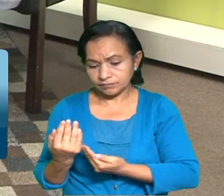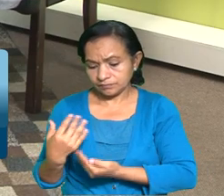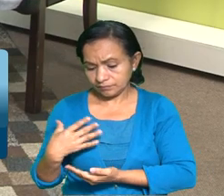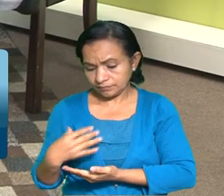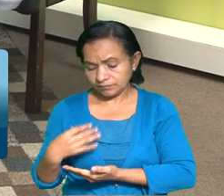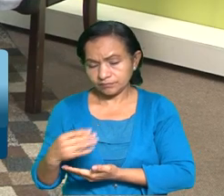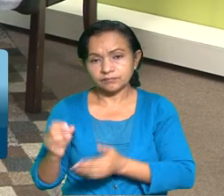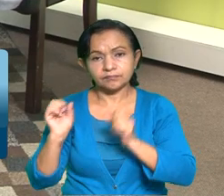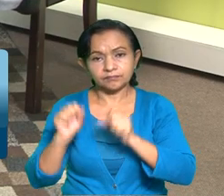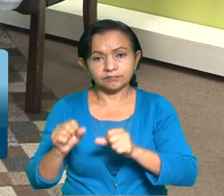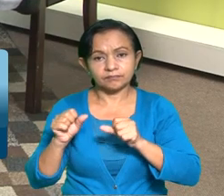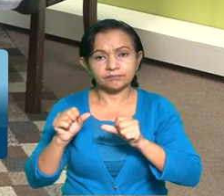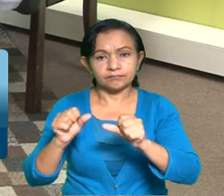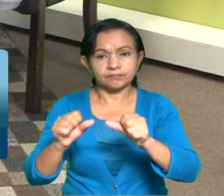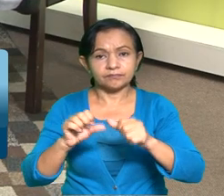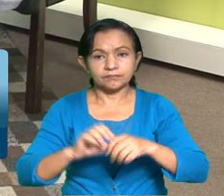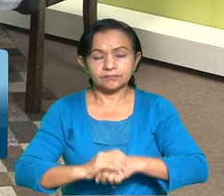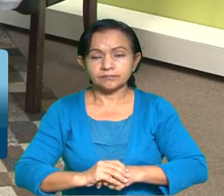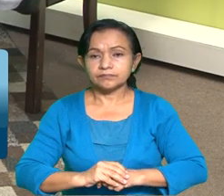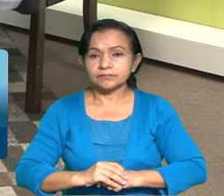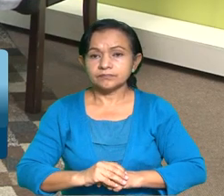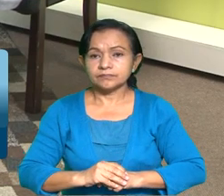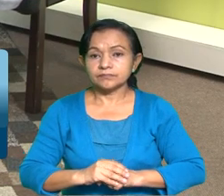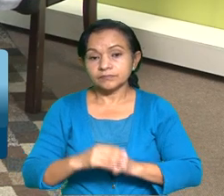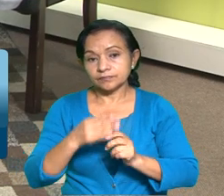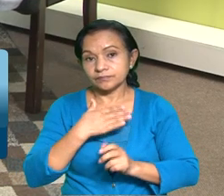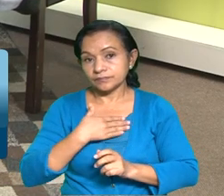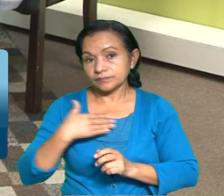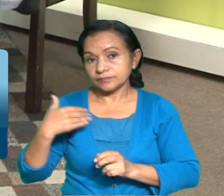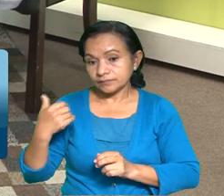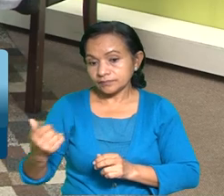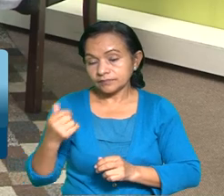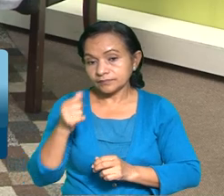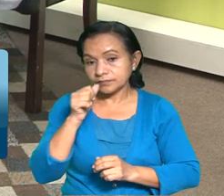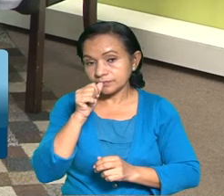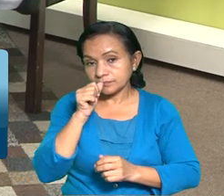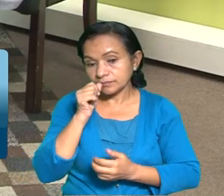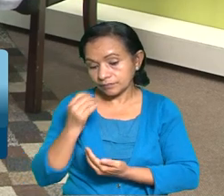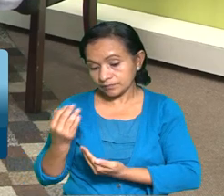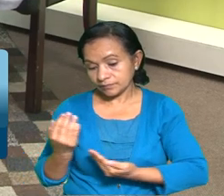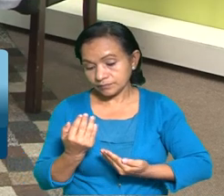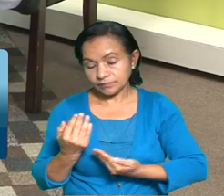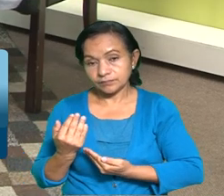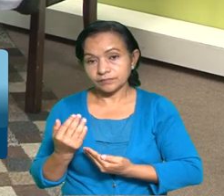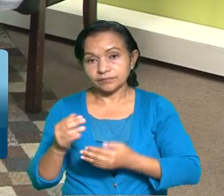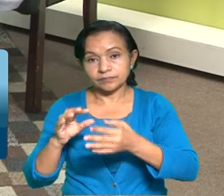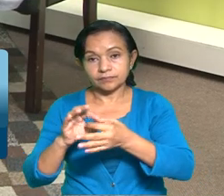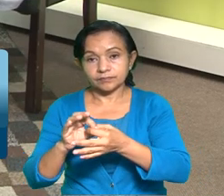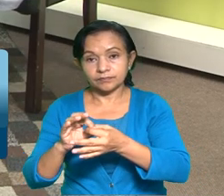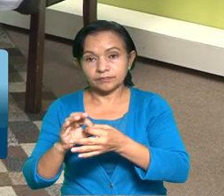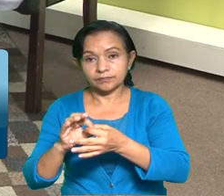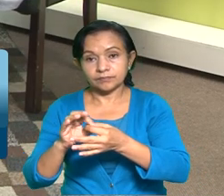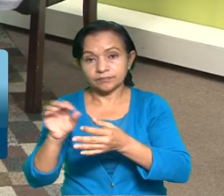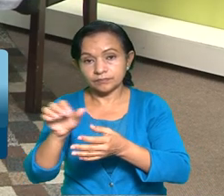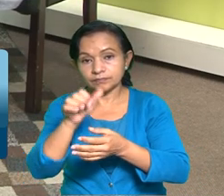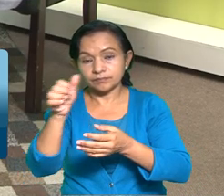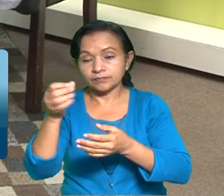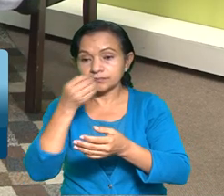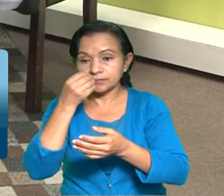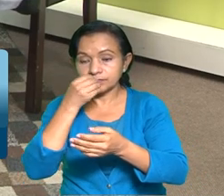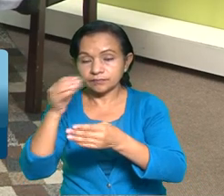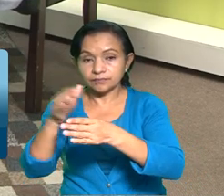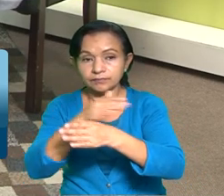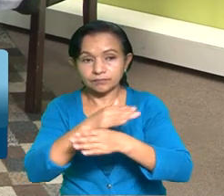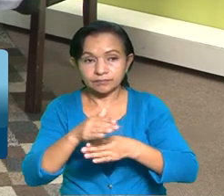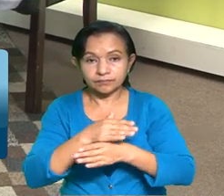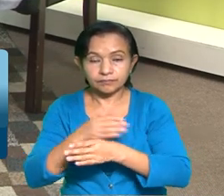materna. Y se prefiere que sea únicamente lactancia acompañado de otro tipo de alimentos, ¿verdad?